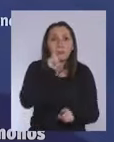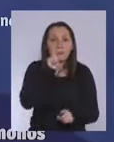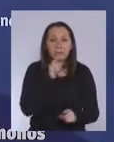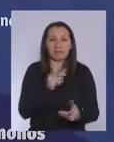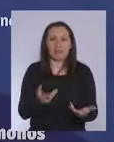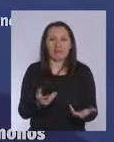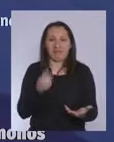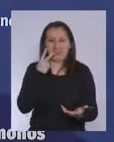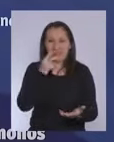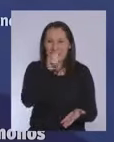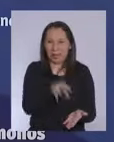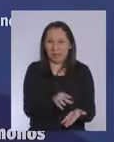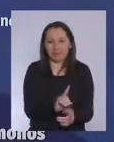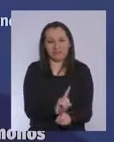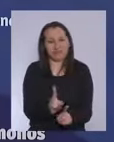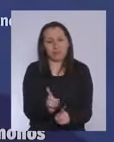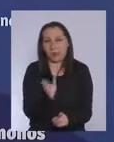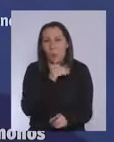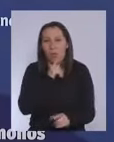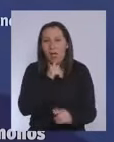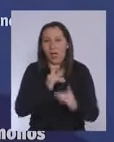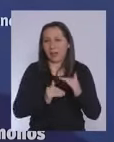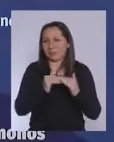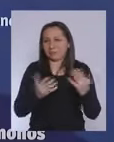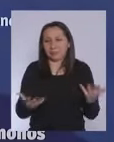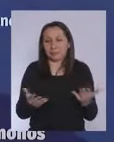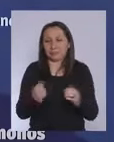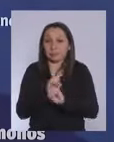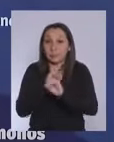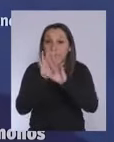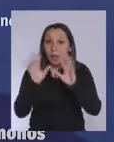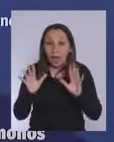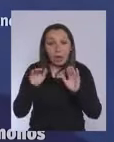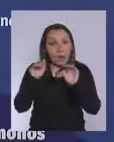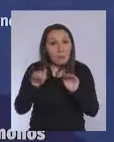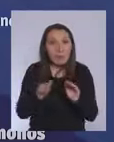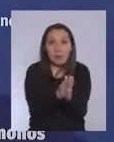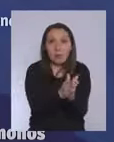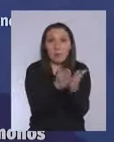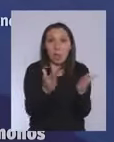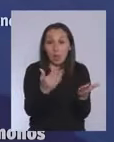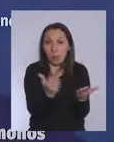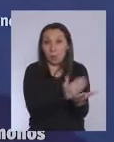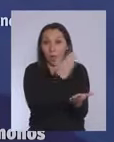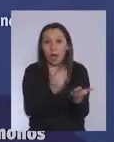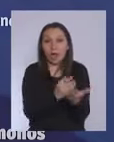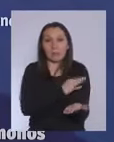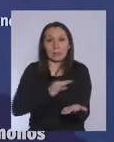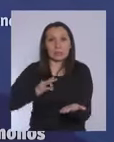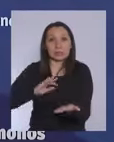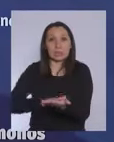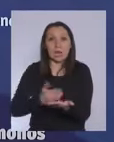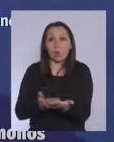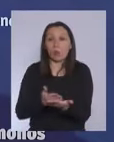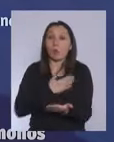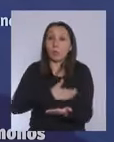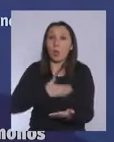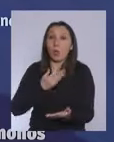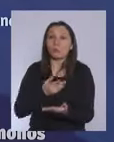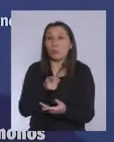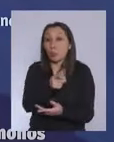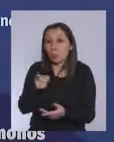encuentro ya fuera de todo límite está muy claro en el mismo manual del ministerio de salud que me gustaría mucho que